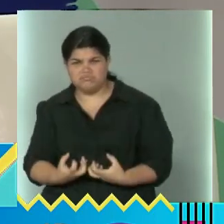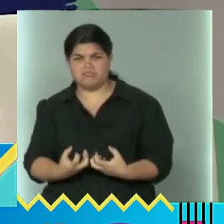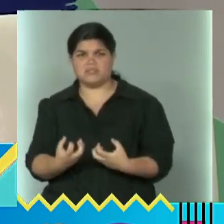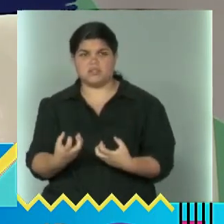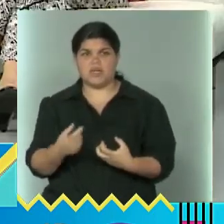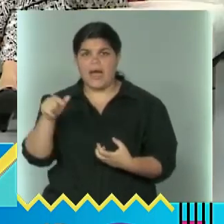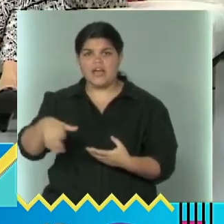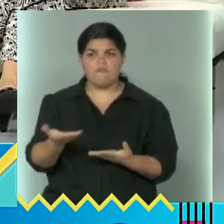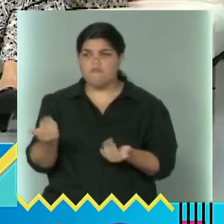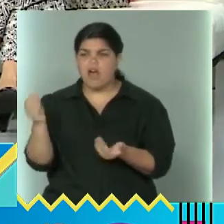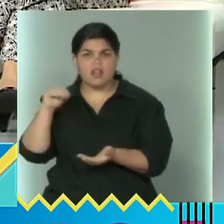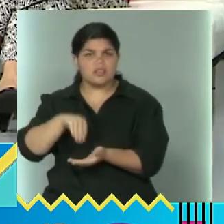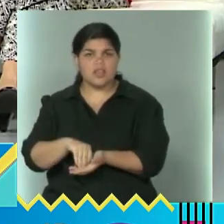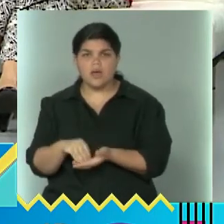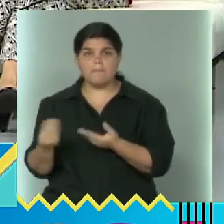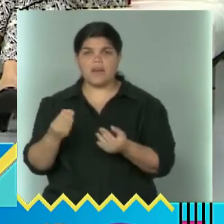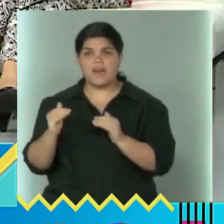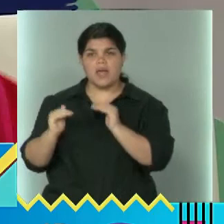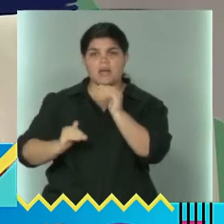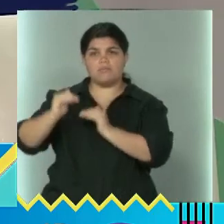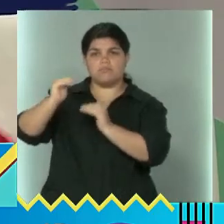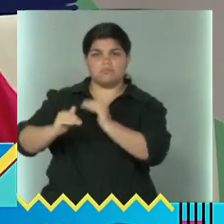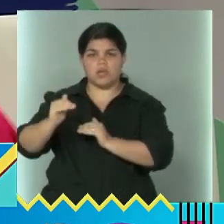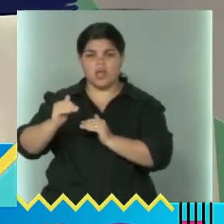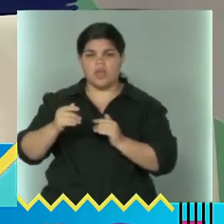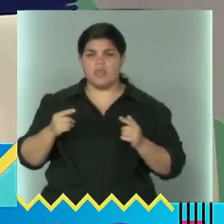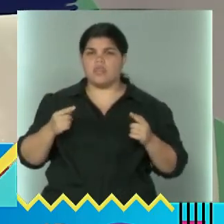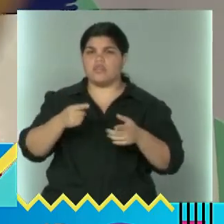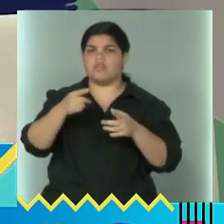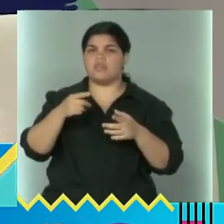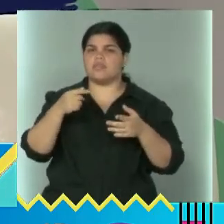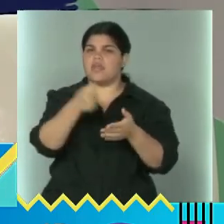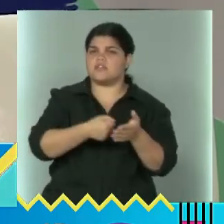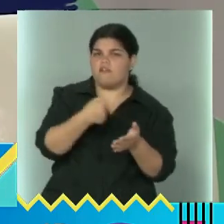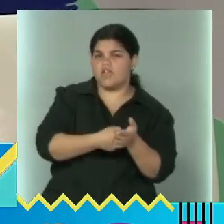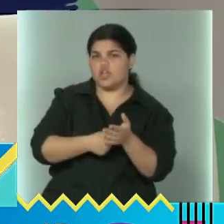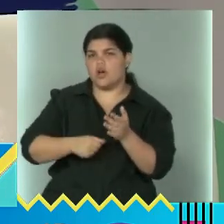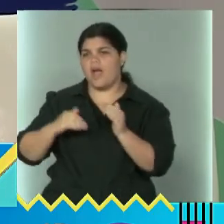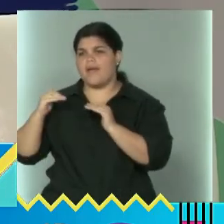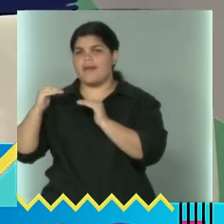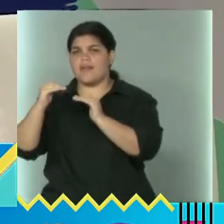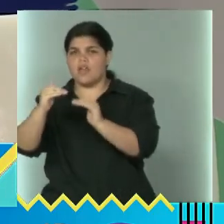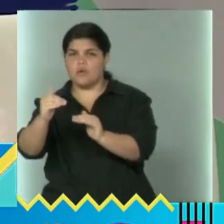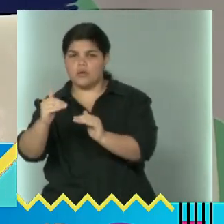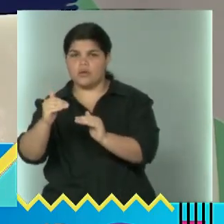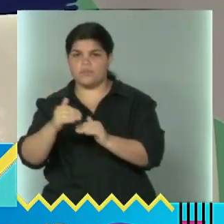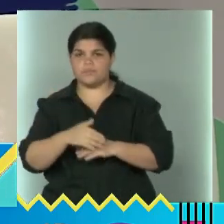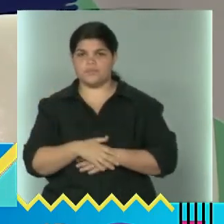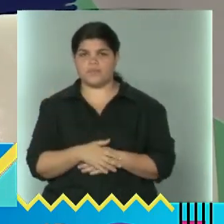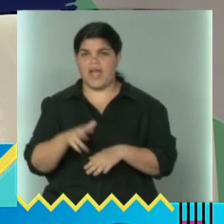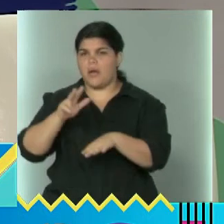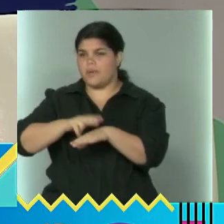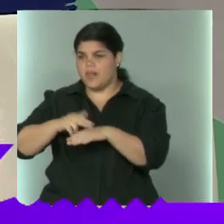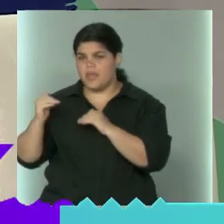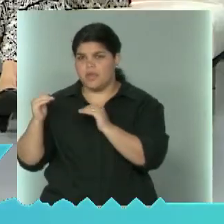será que hay algo que falta para equilibrar el desafío con la habilidad o la competencia o el conocimiento? Sí, o que quizás esas metas de algún modo